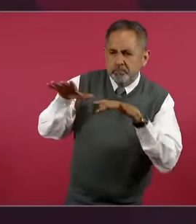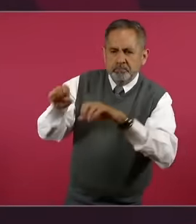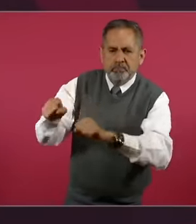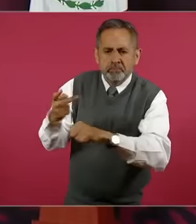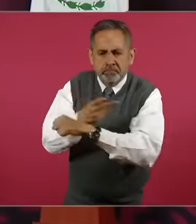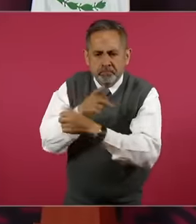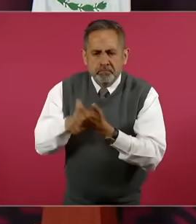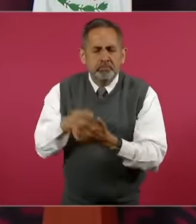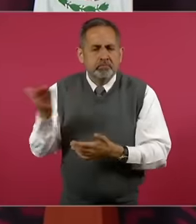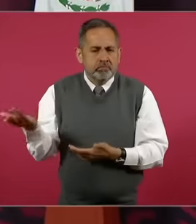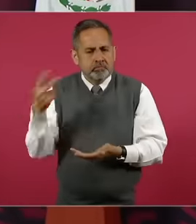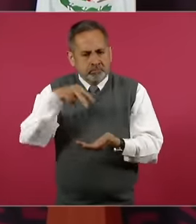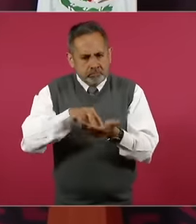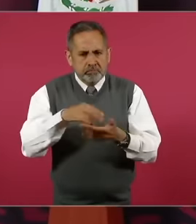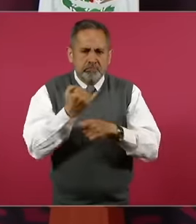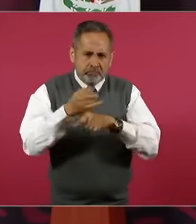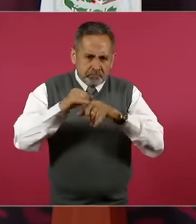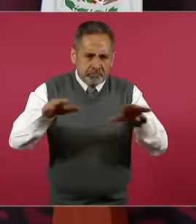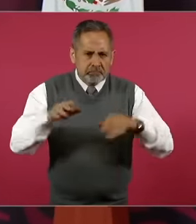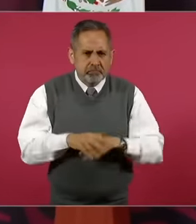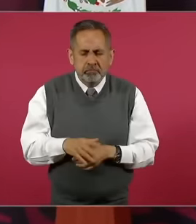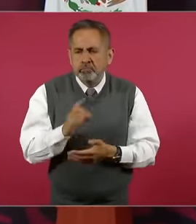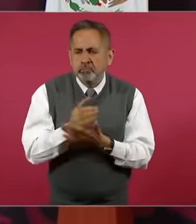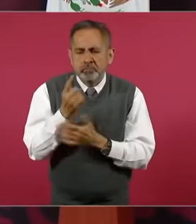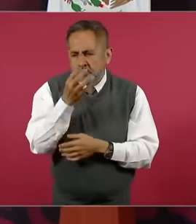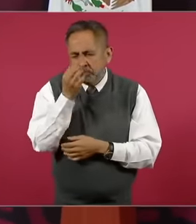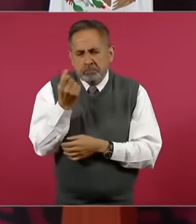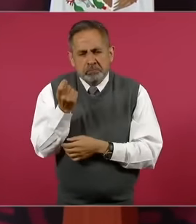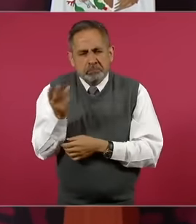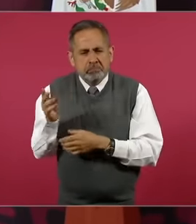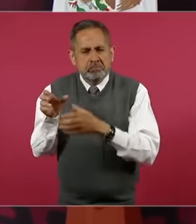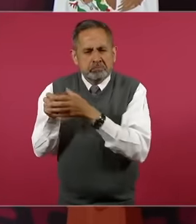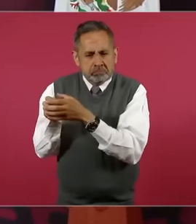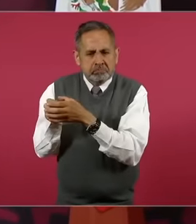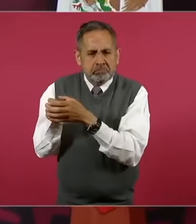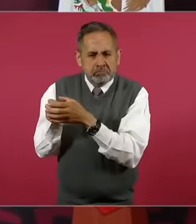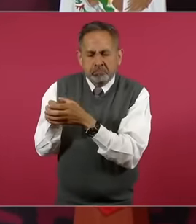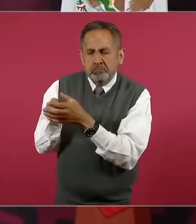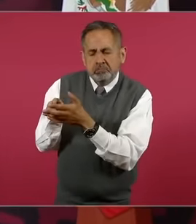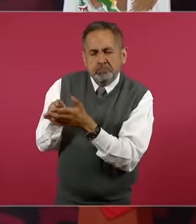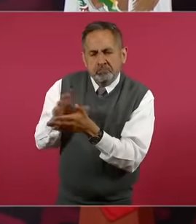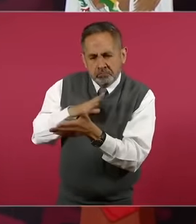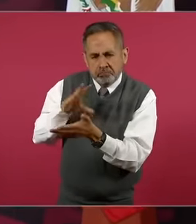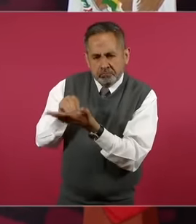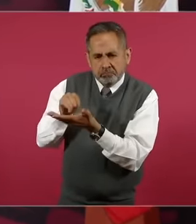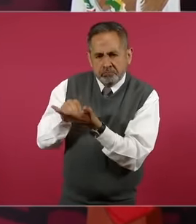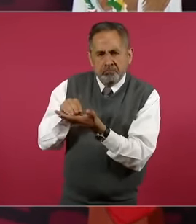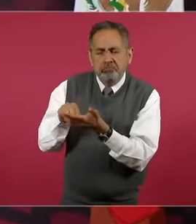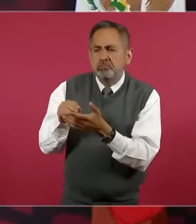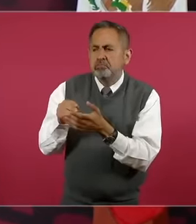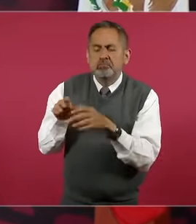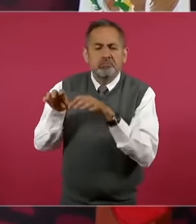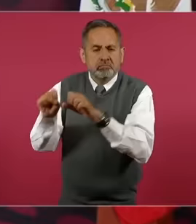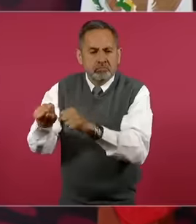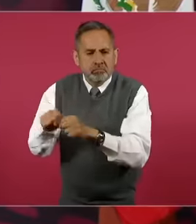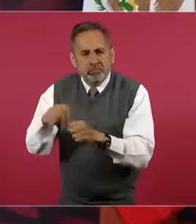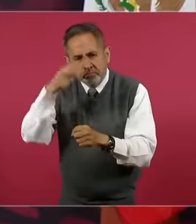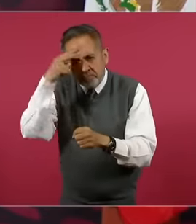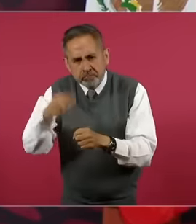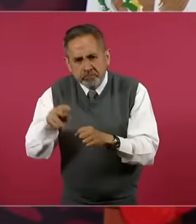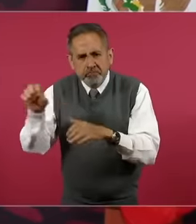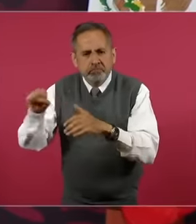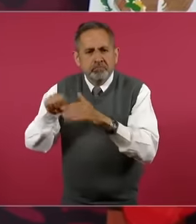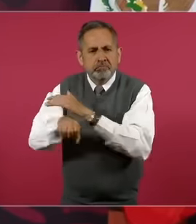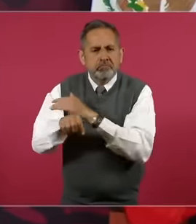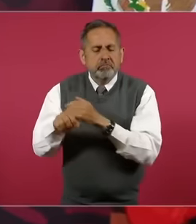Voy a pedirle que les informe. Son los únicos casos que tenemos de unos mexicanos que están en